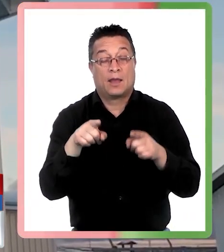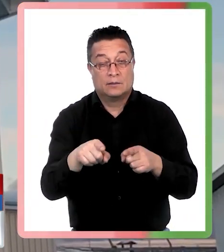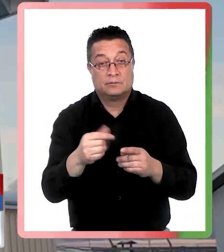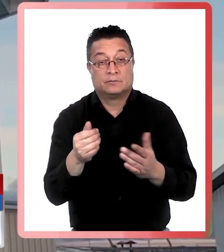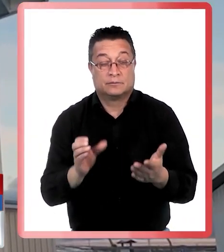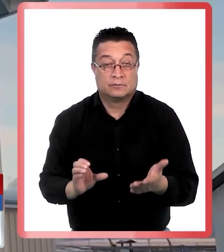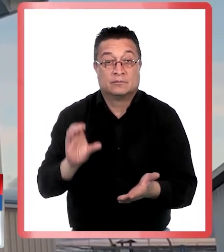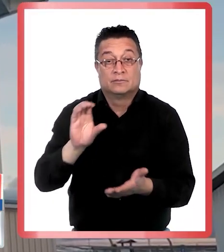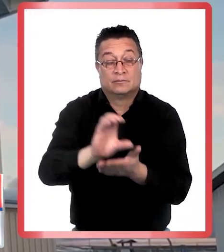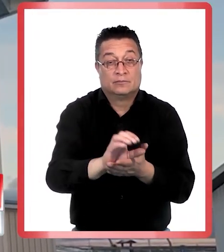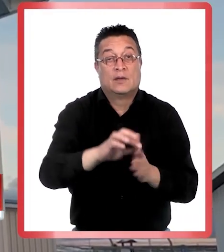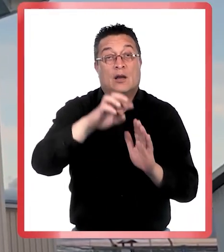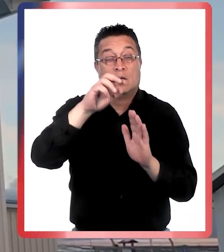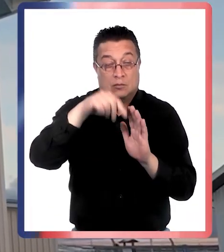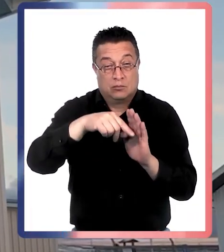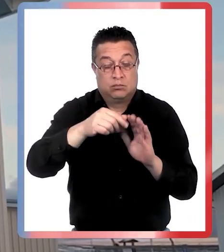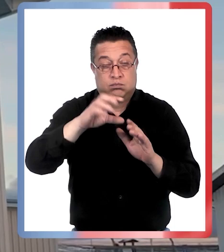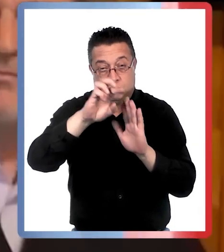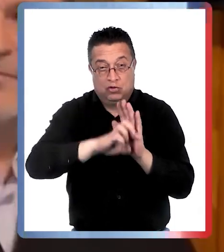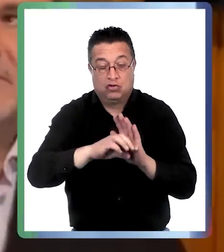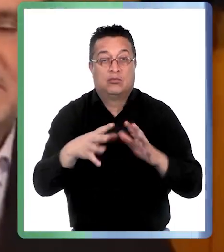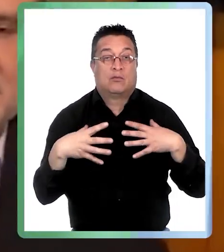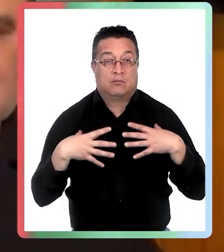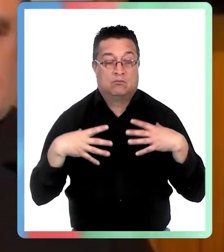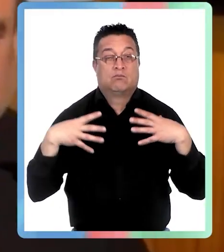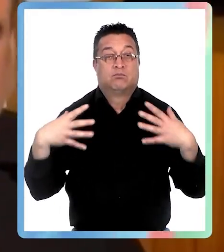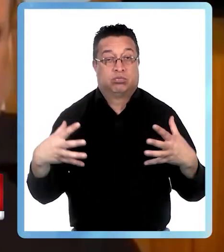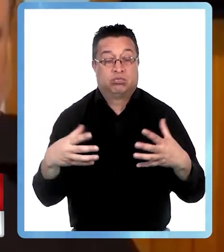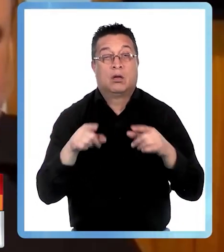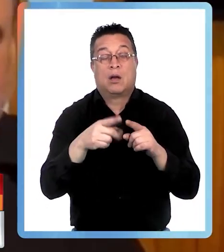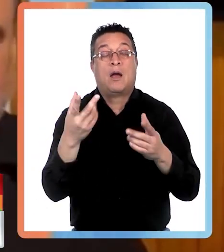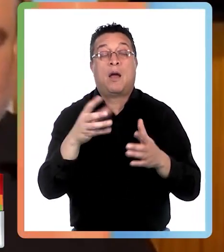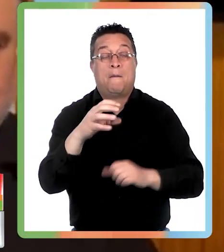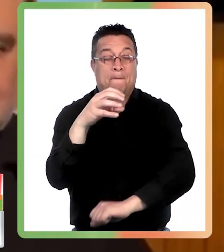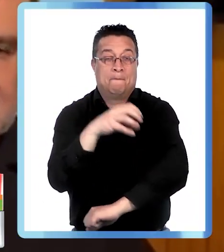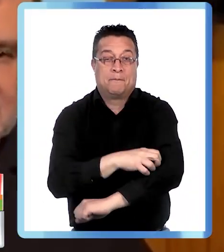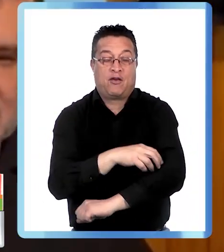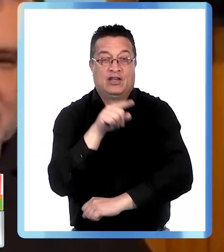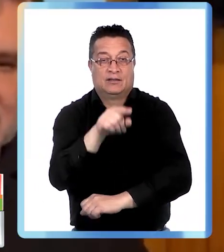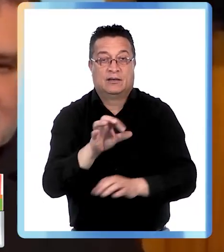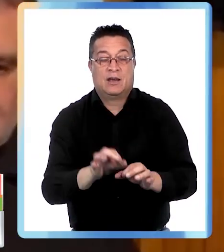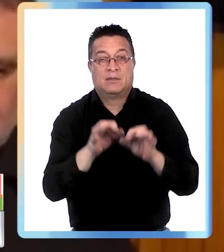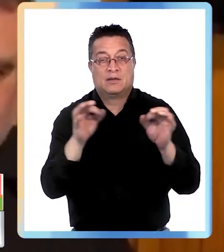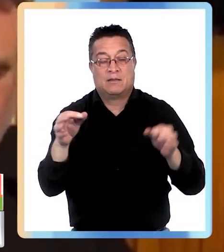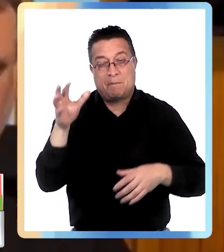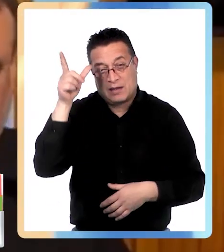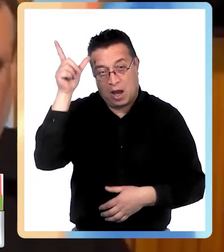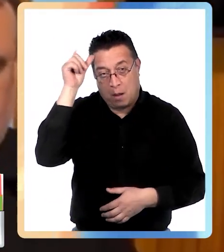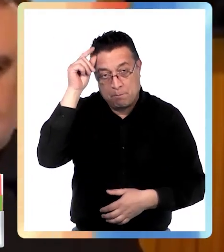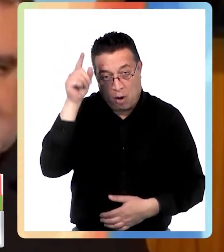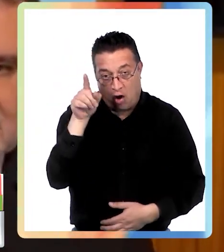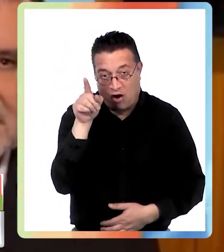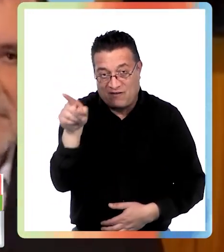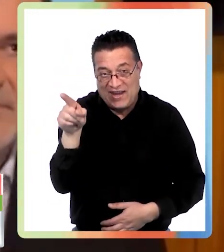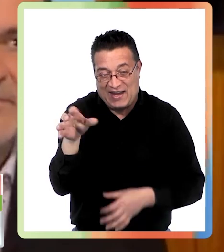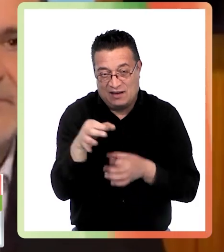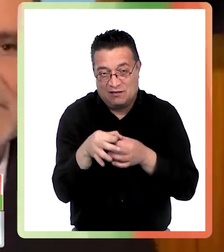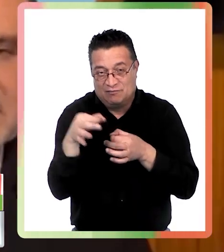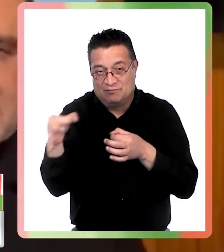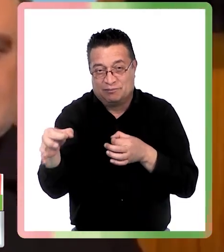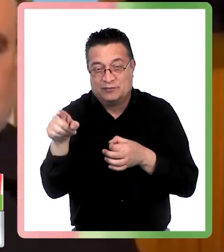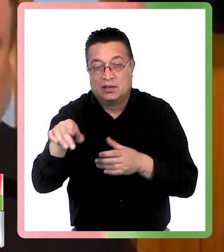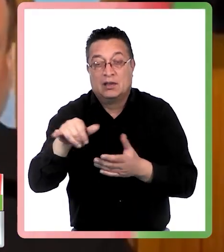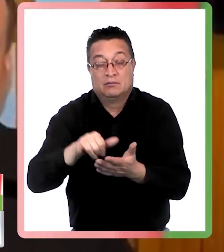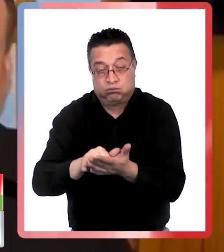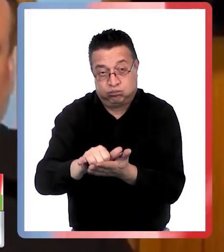complementado recursos de un proyecto de gran gran envergadura eh para la provincia y especialmente para porvenir en el ámbito